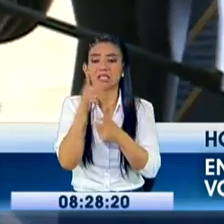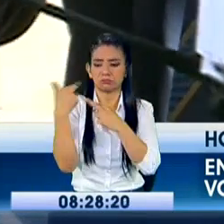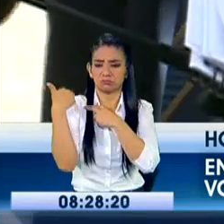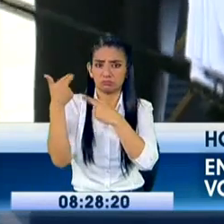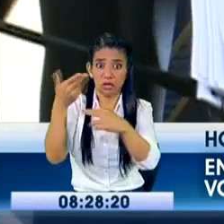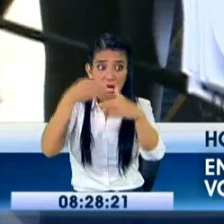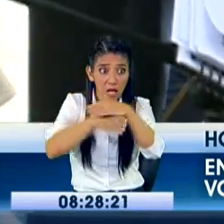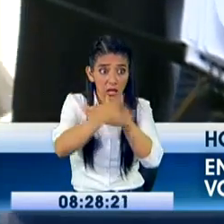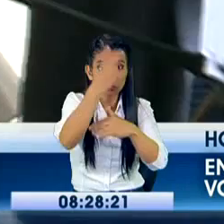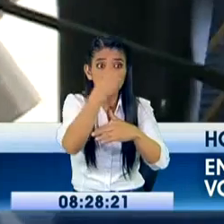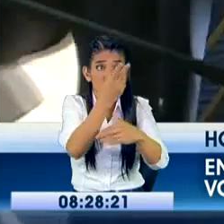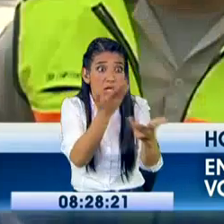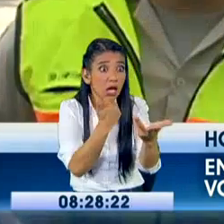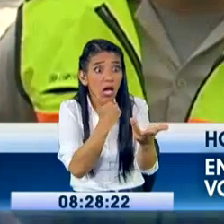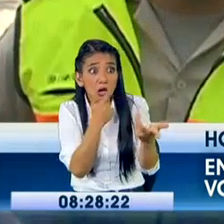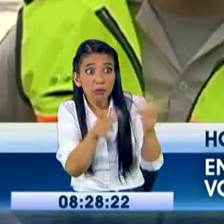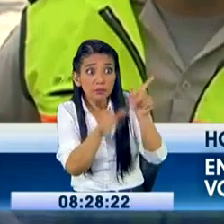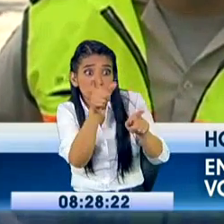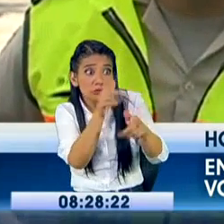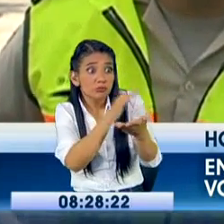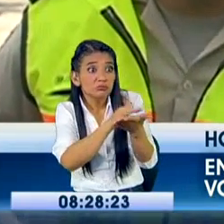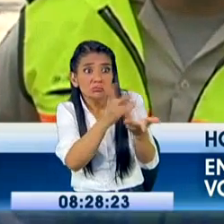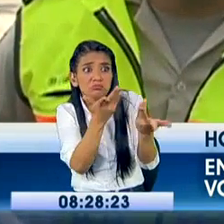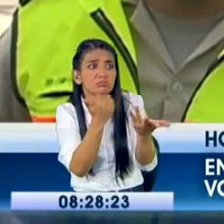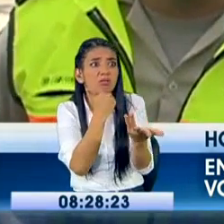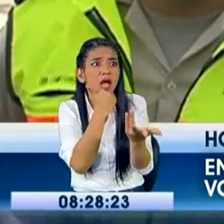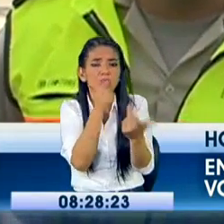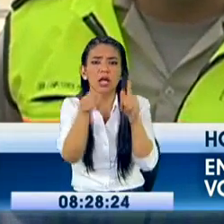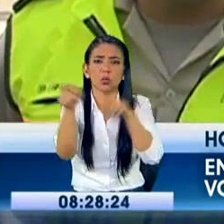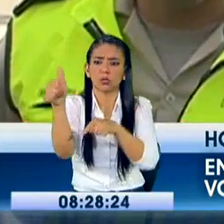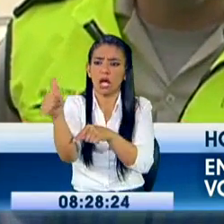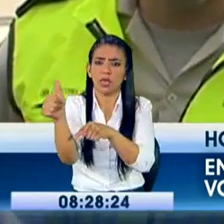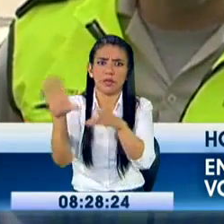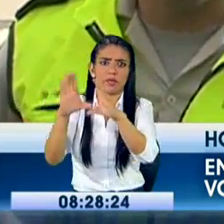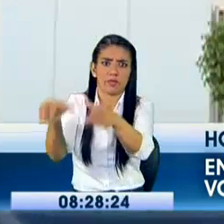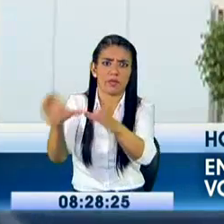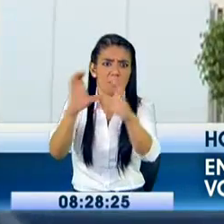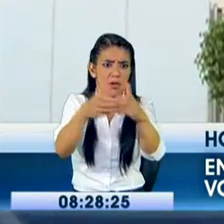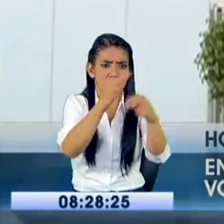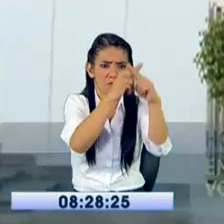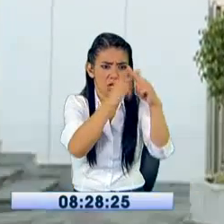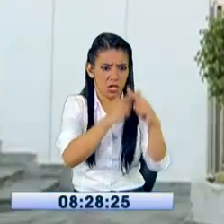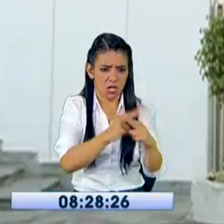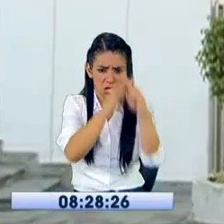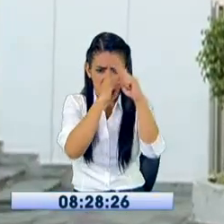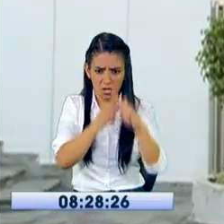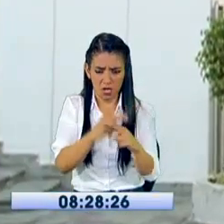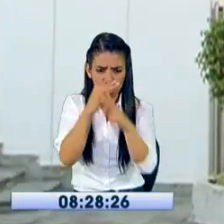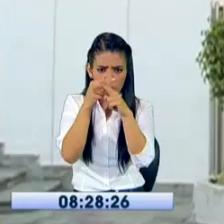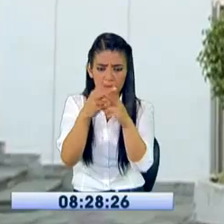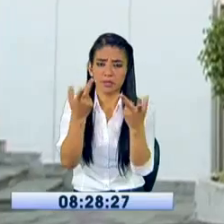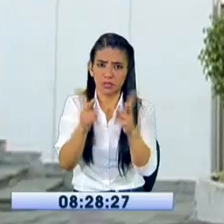Más adelante, amigos televidentes, 41 femicidios se cometieron en el primer año de vigencia del COIP.